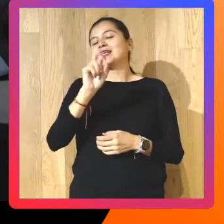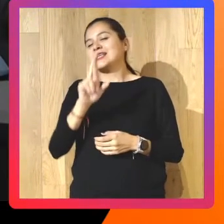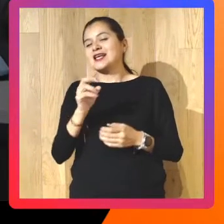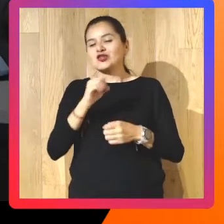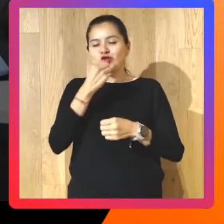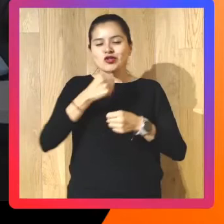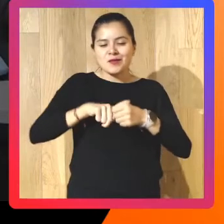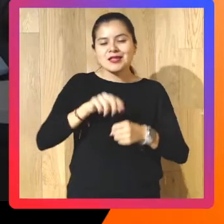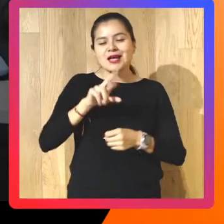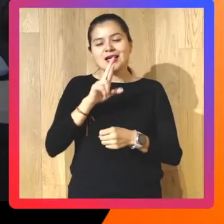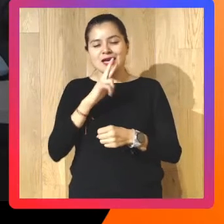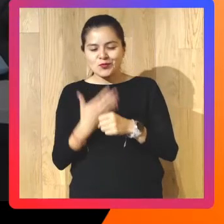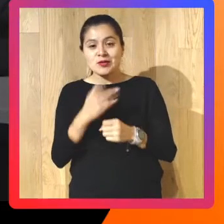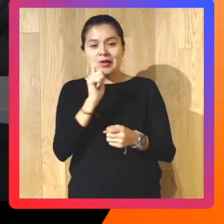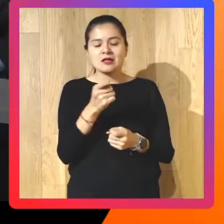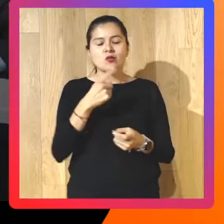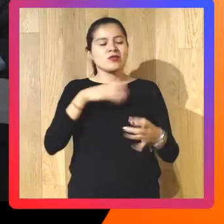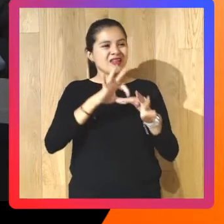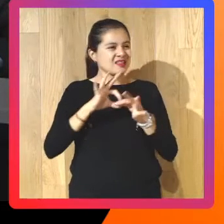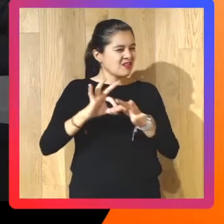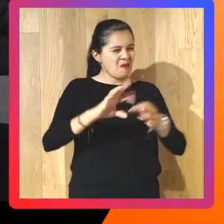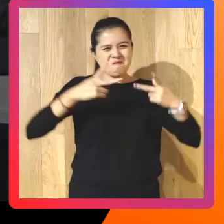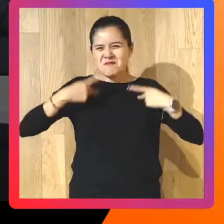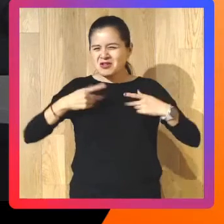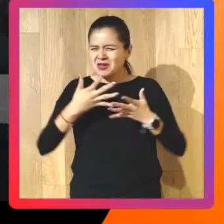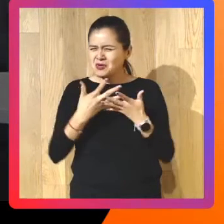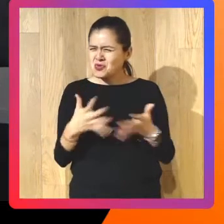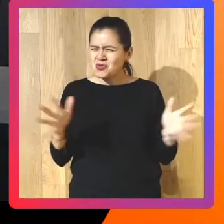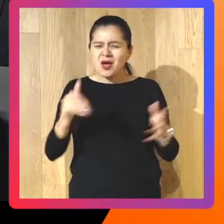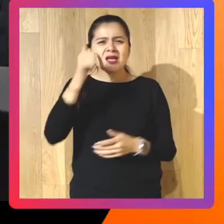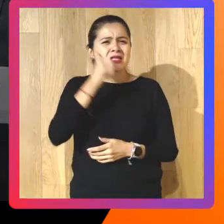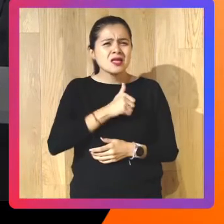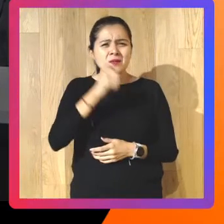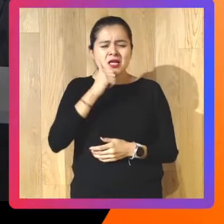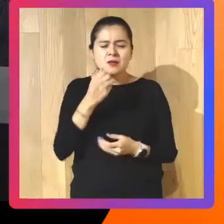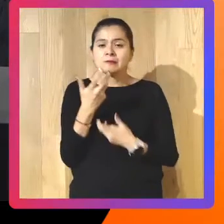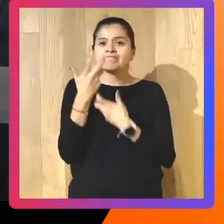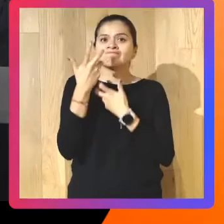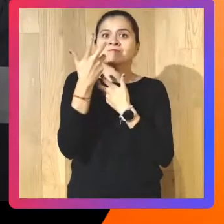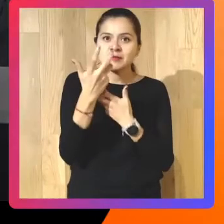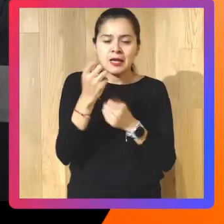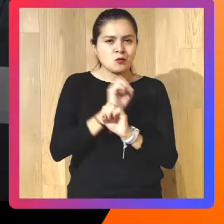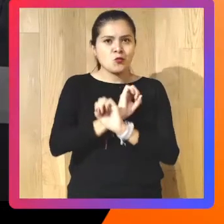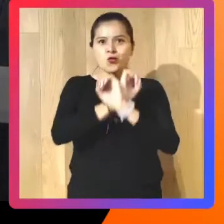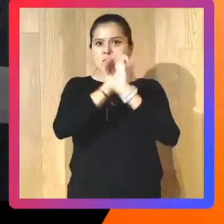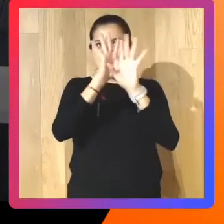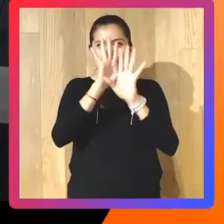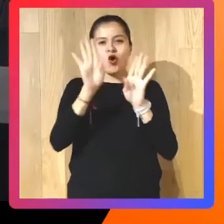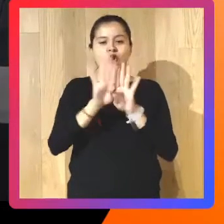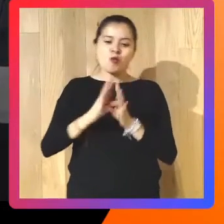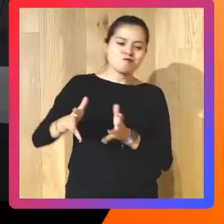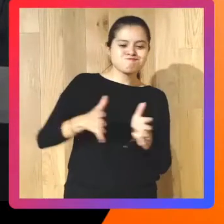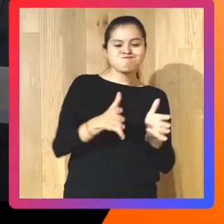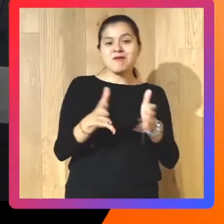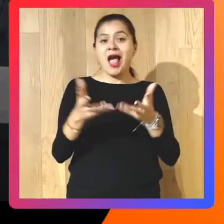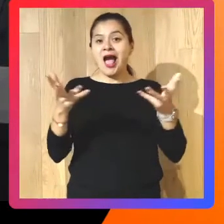responsable, es tener la oportunidad de rodearme con grandes personas como ustedes que siempre inspiran y tienen claro el camino. Pero